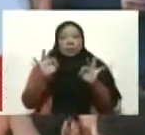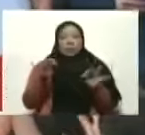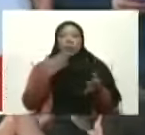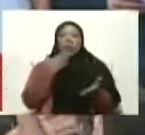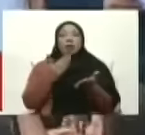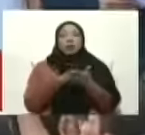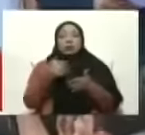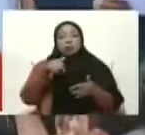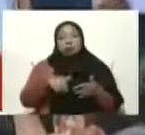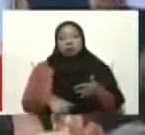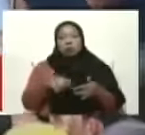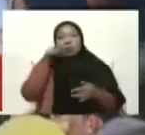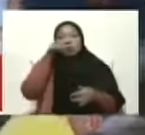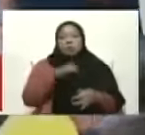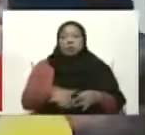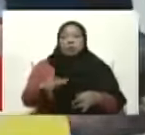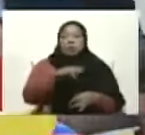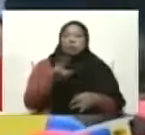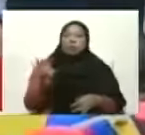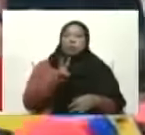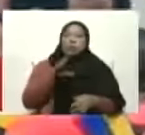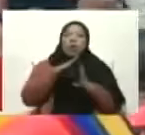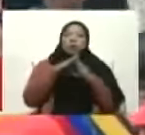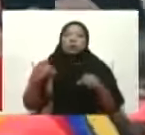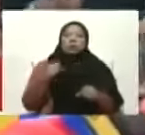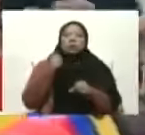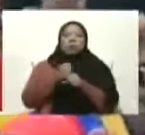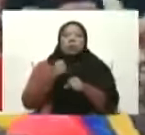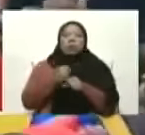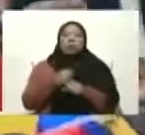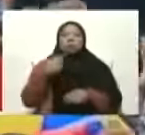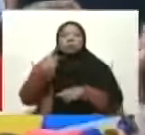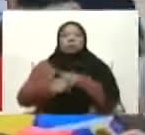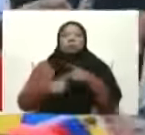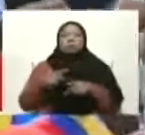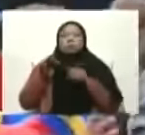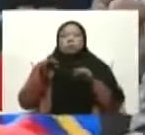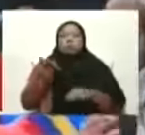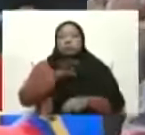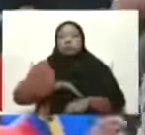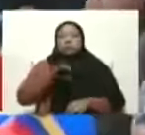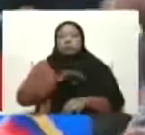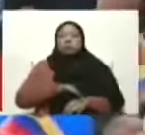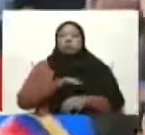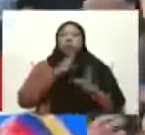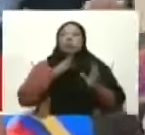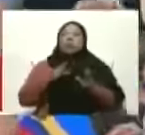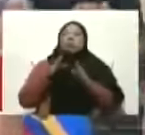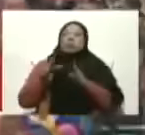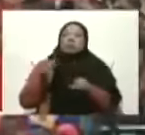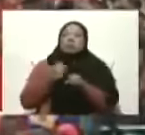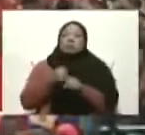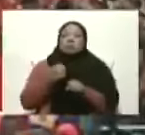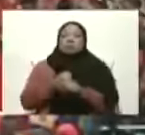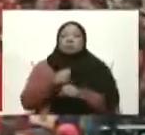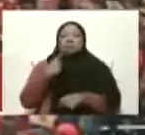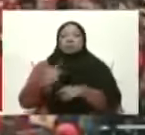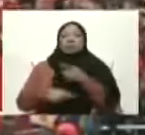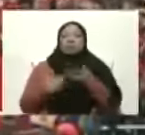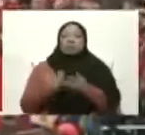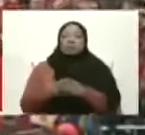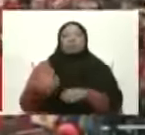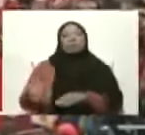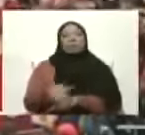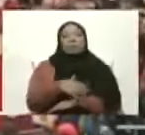agrado a este pueblo, a toda la estructura, señores, que nos organizamos, que salimos a